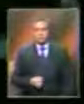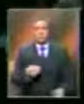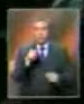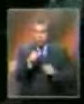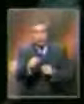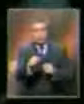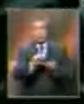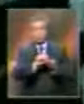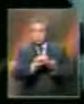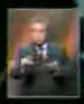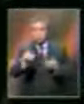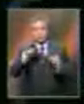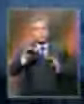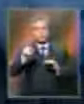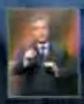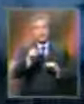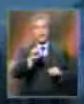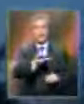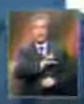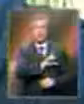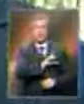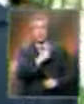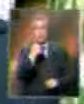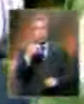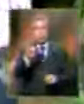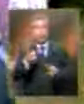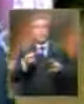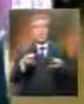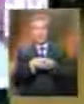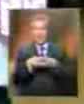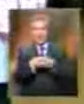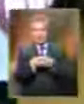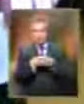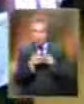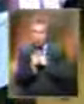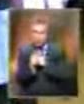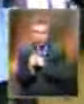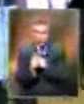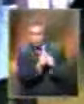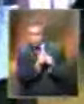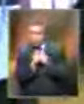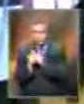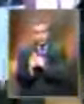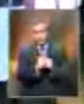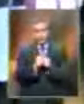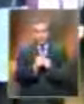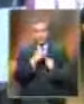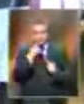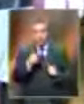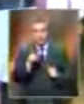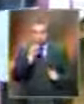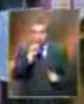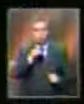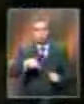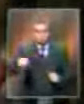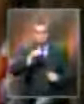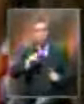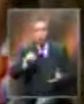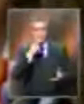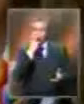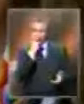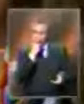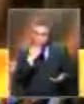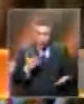Desde entonces, las chicas del Liceo 1 son un equipo inseparable. Y el potencial está. Ellas son